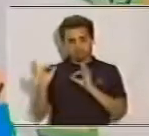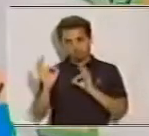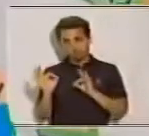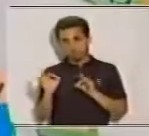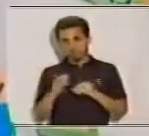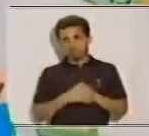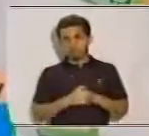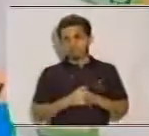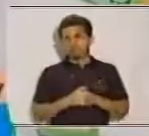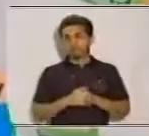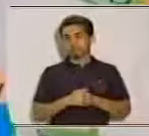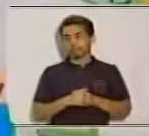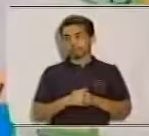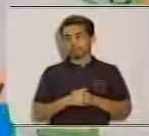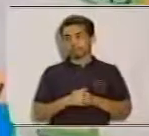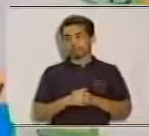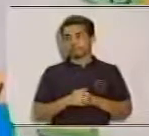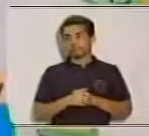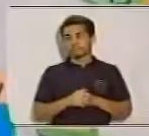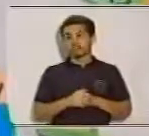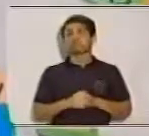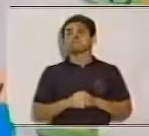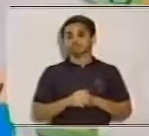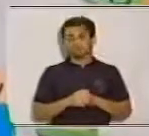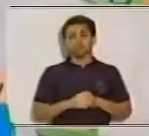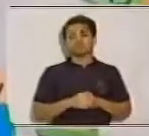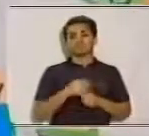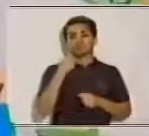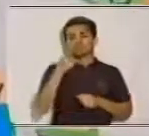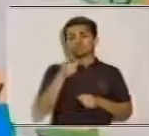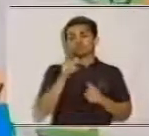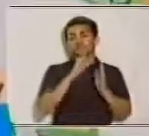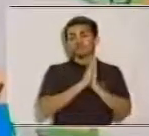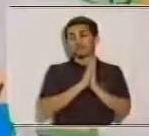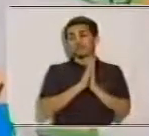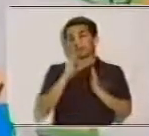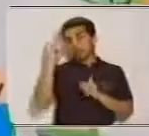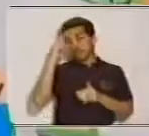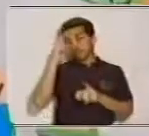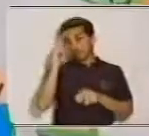Muy bien. También les recuerdo que tenemos que